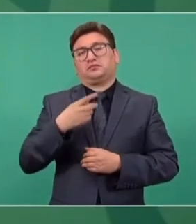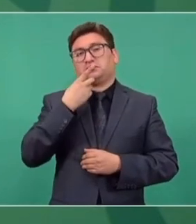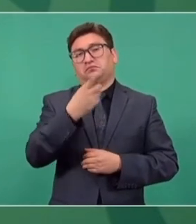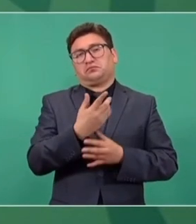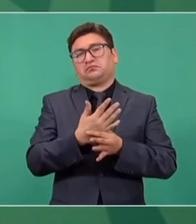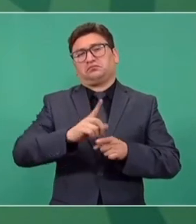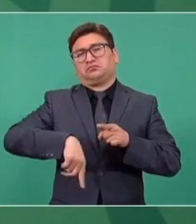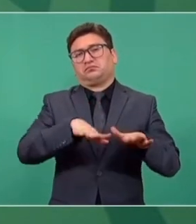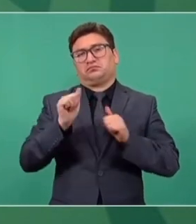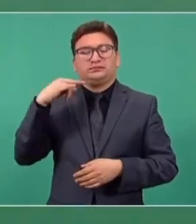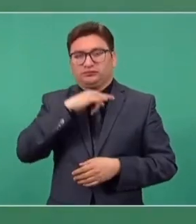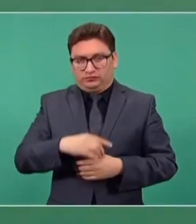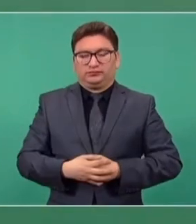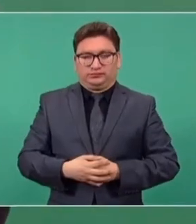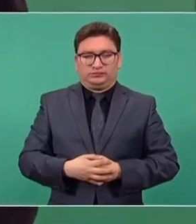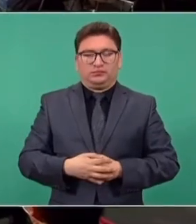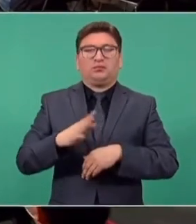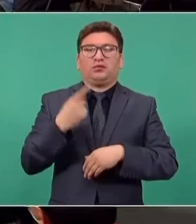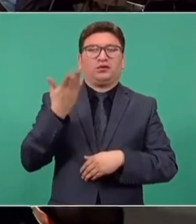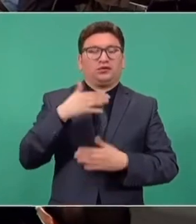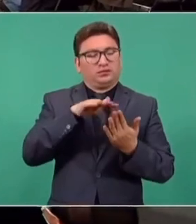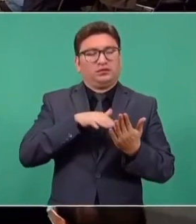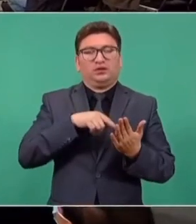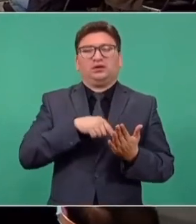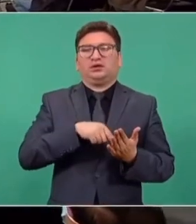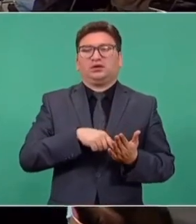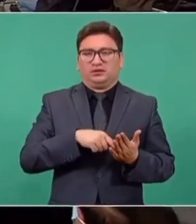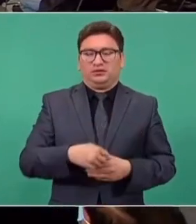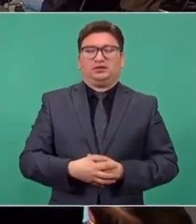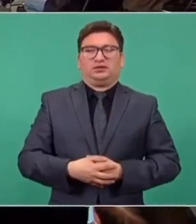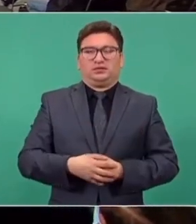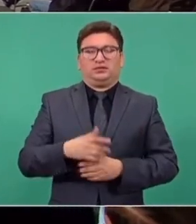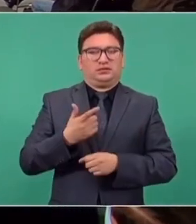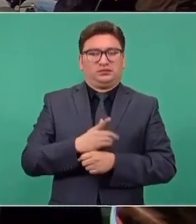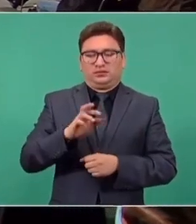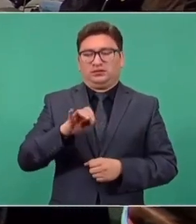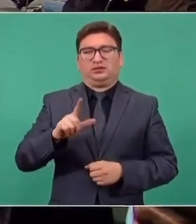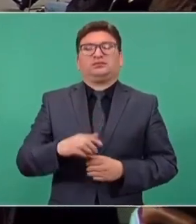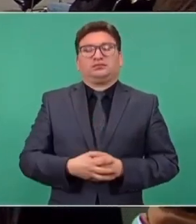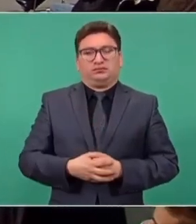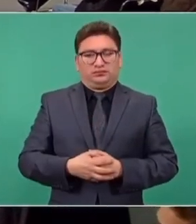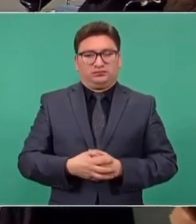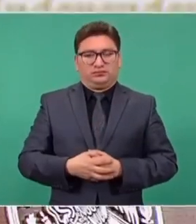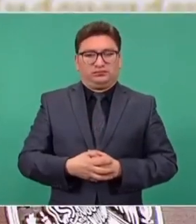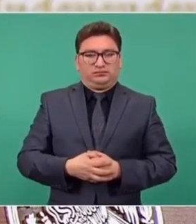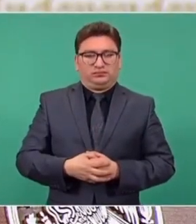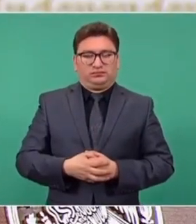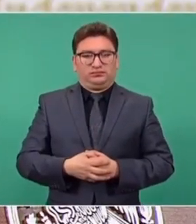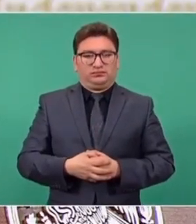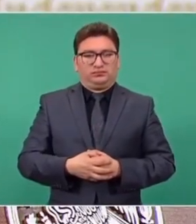retirarla. Estaba yo leyendo al licenciado Krill.